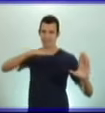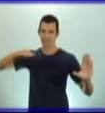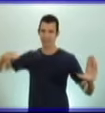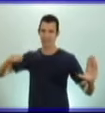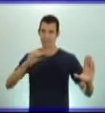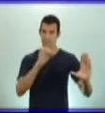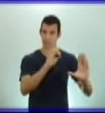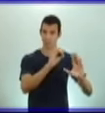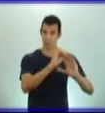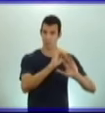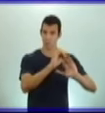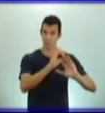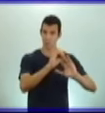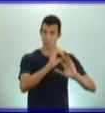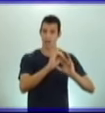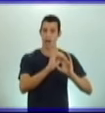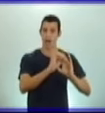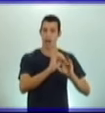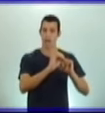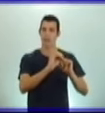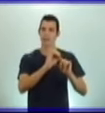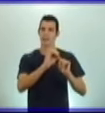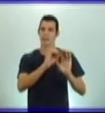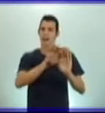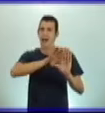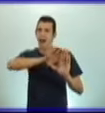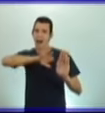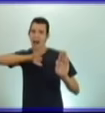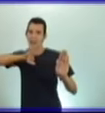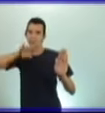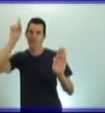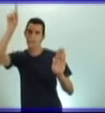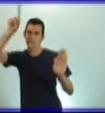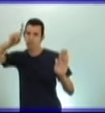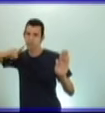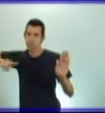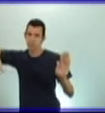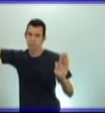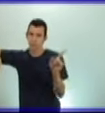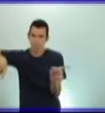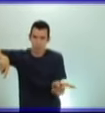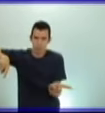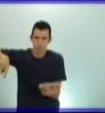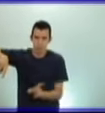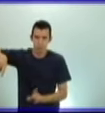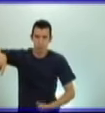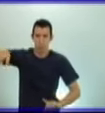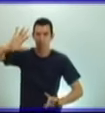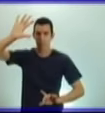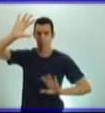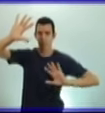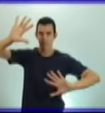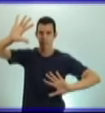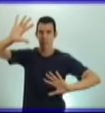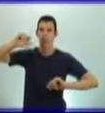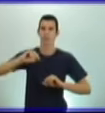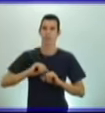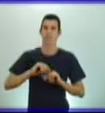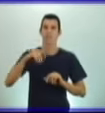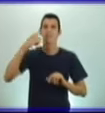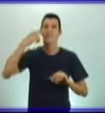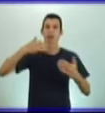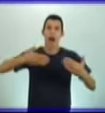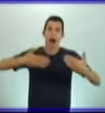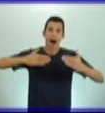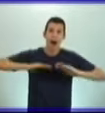unidades positivas en el eje de las x y una unidad en el eje de las y en sentido negativo. Por tanto,